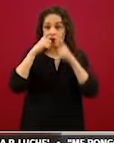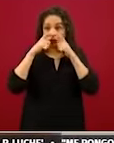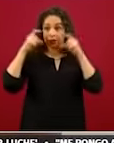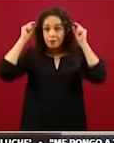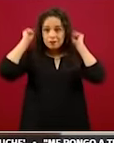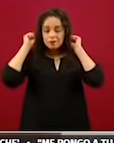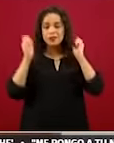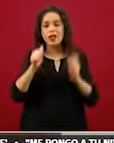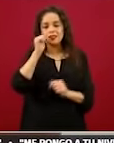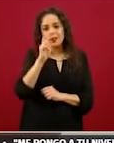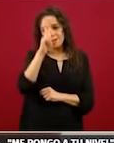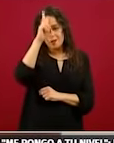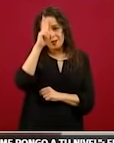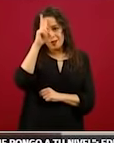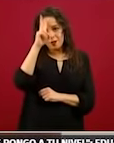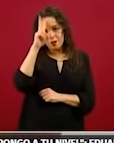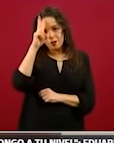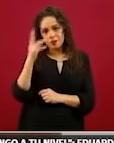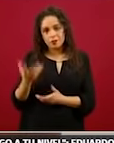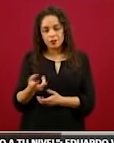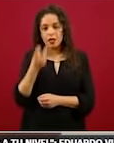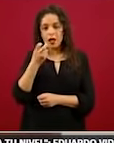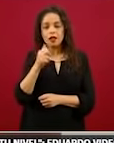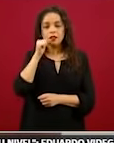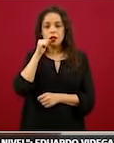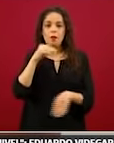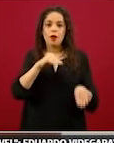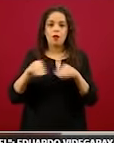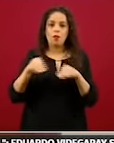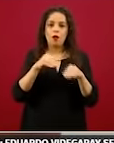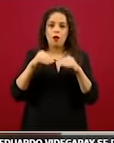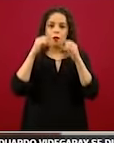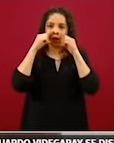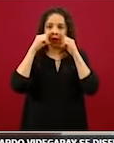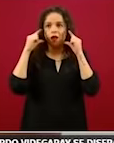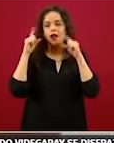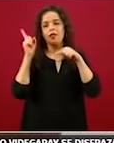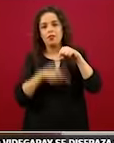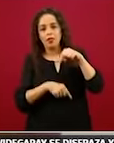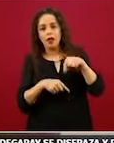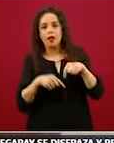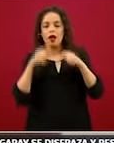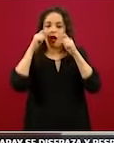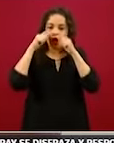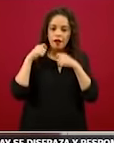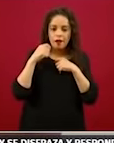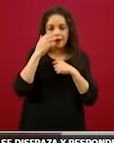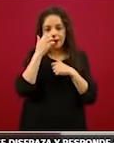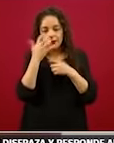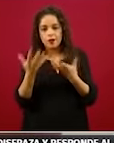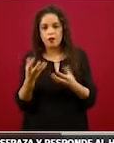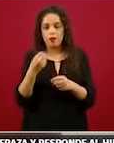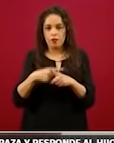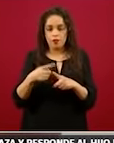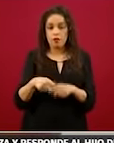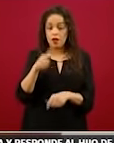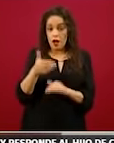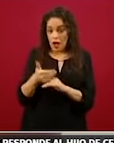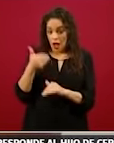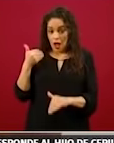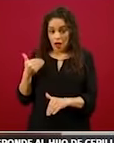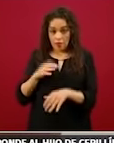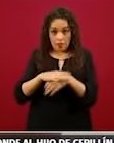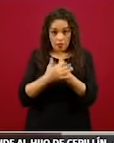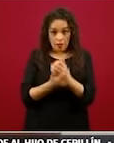rasquemos, que manipulemos de una forma inadecuada este cubrebocas y que, por lo tanto, si yo no hice higiene de manos antes de